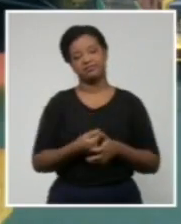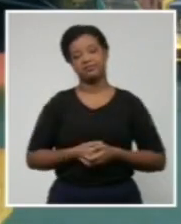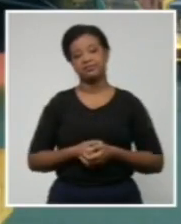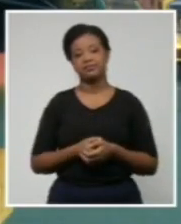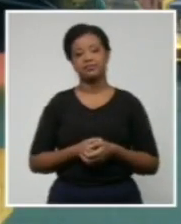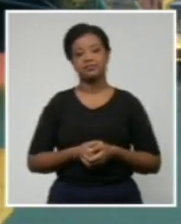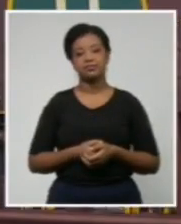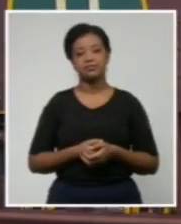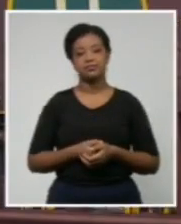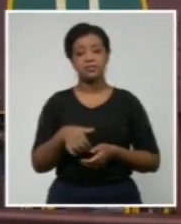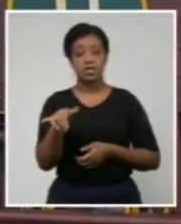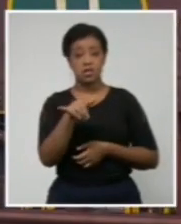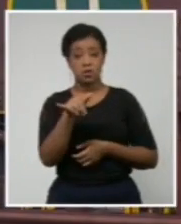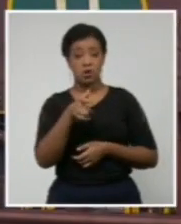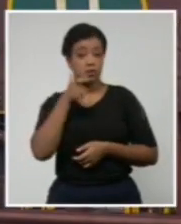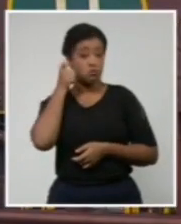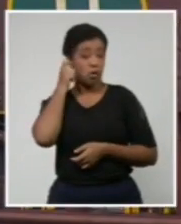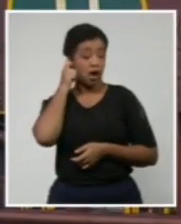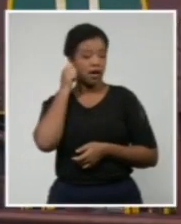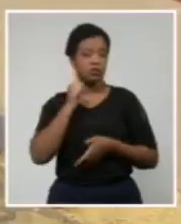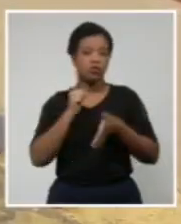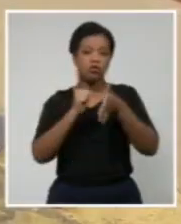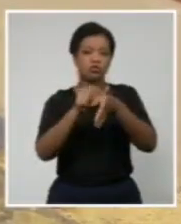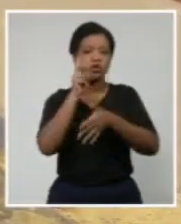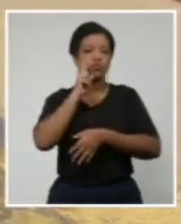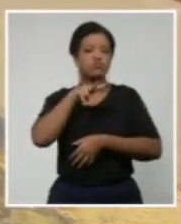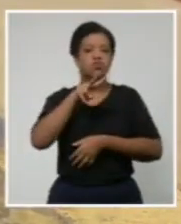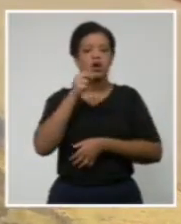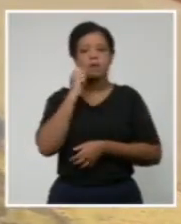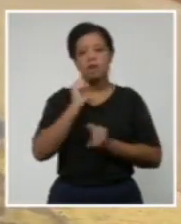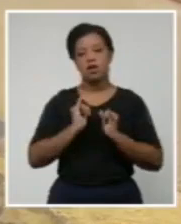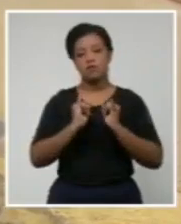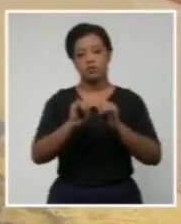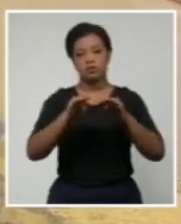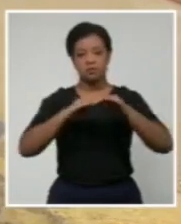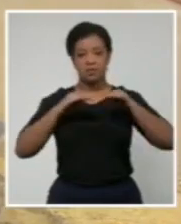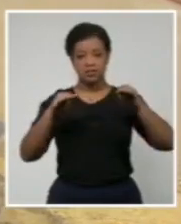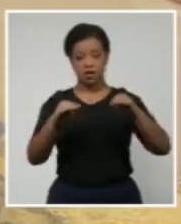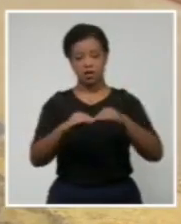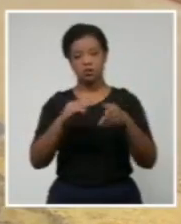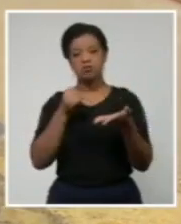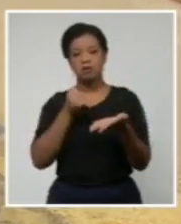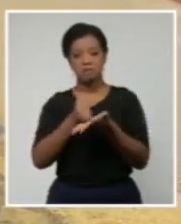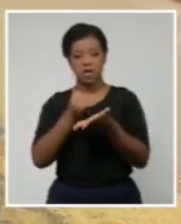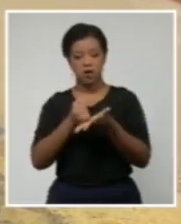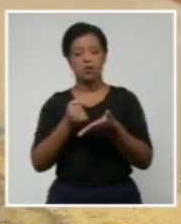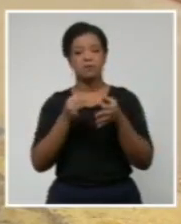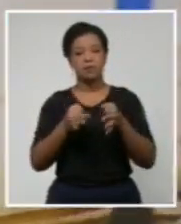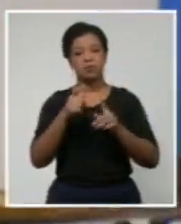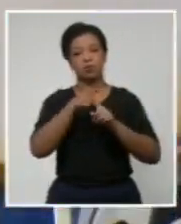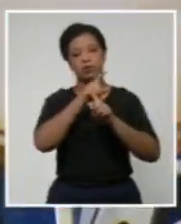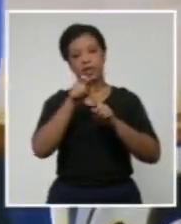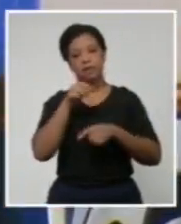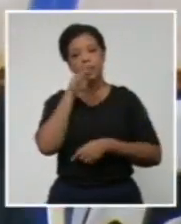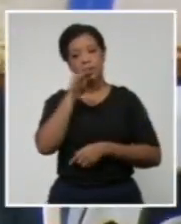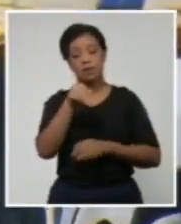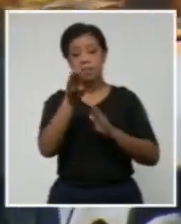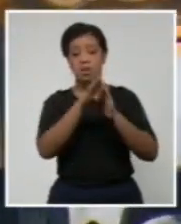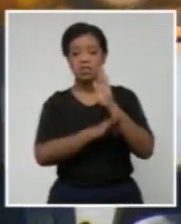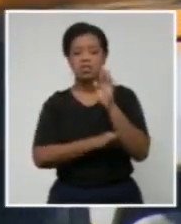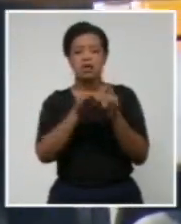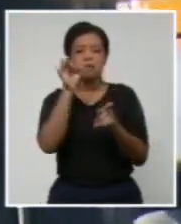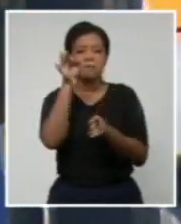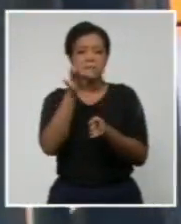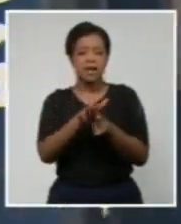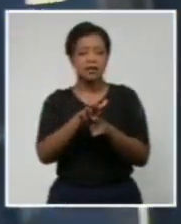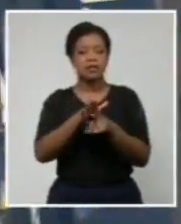el especialista recomendó buscar más información en la mesa redonda de este miércoles que estará dedicada al tema. La medida entrará en vigor una